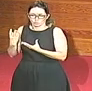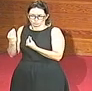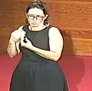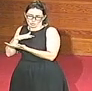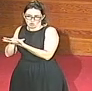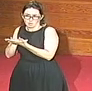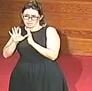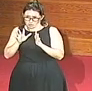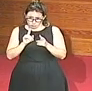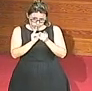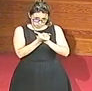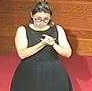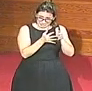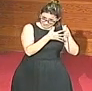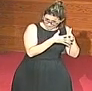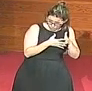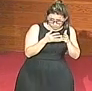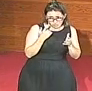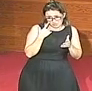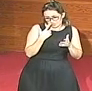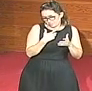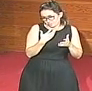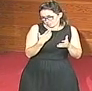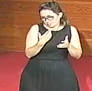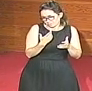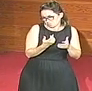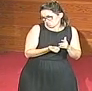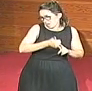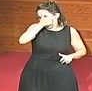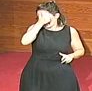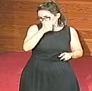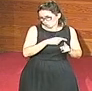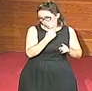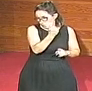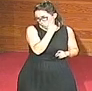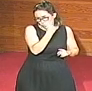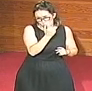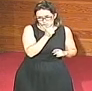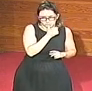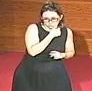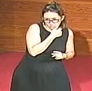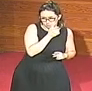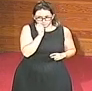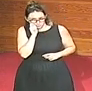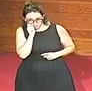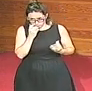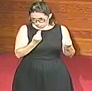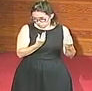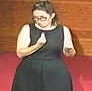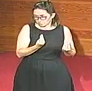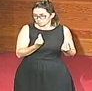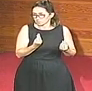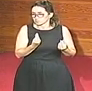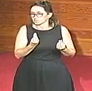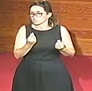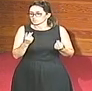es la maquinaria elevado a N, ¿no? Entonces, estamos viendo cómo